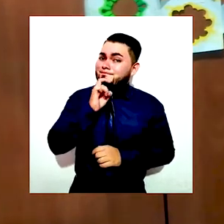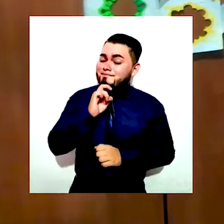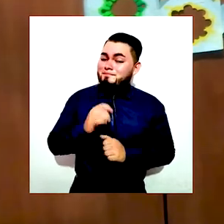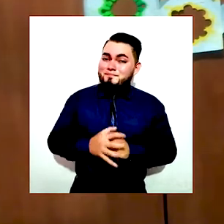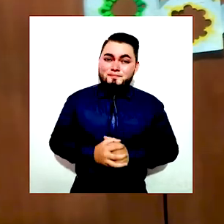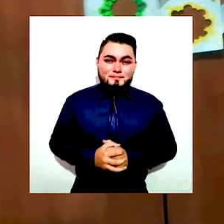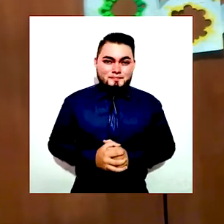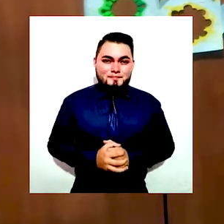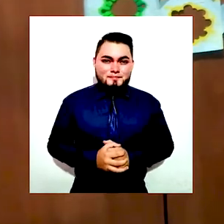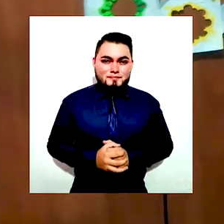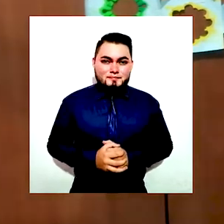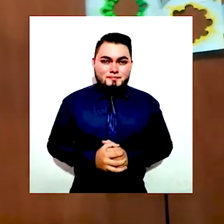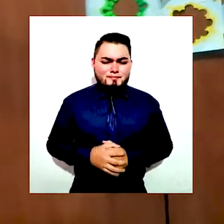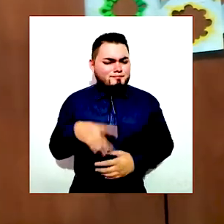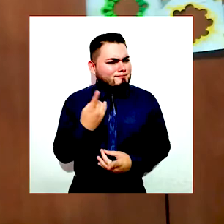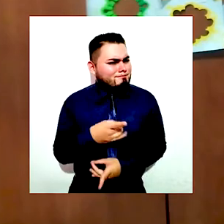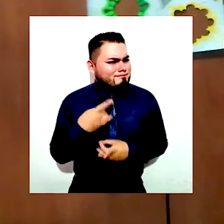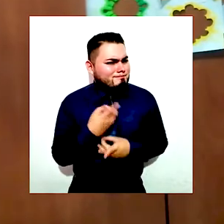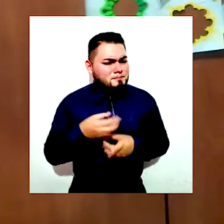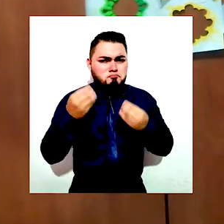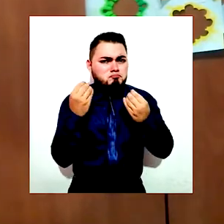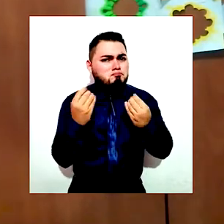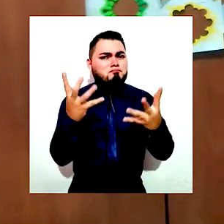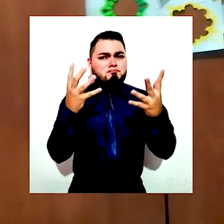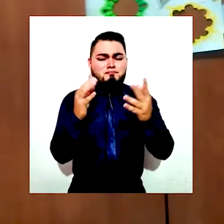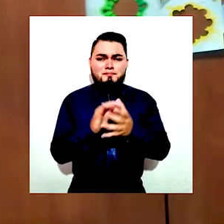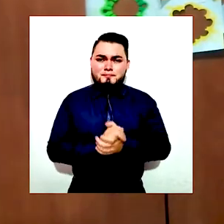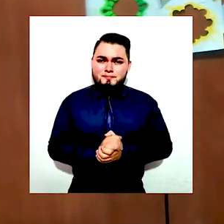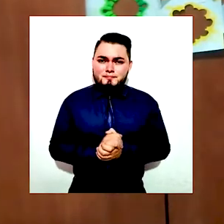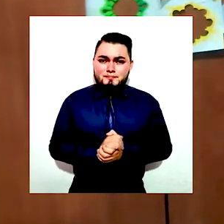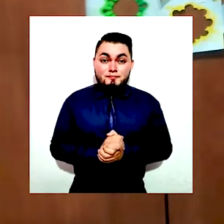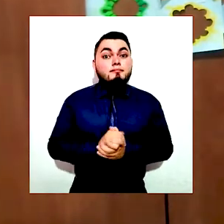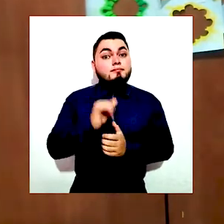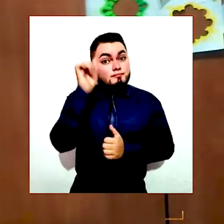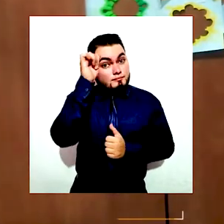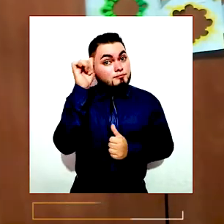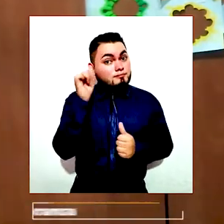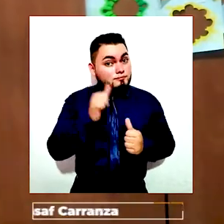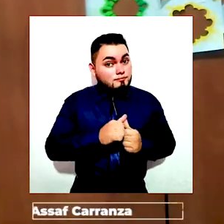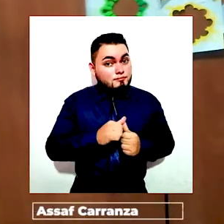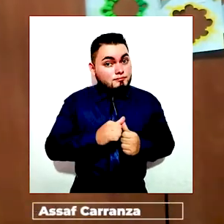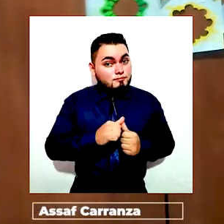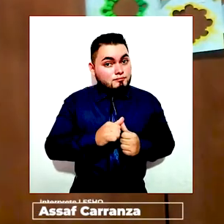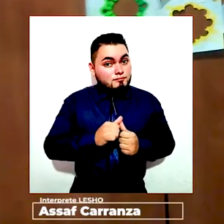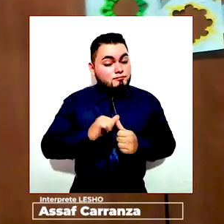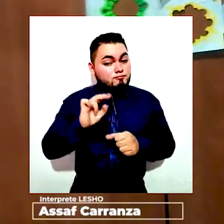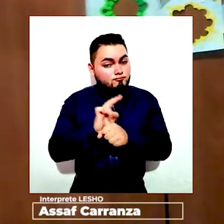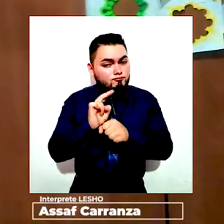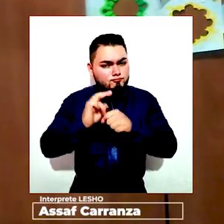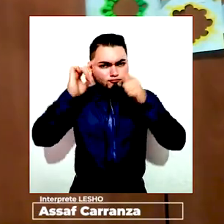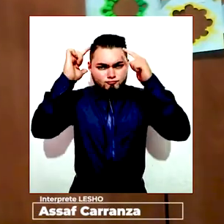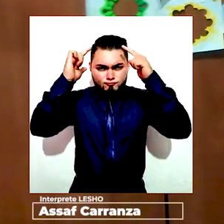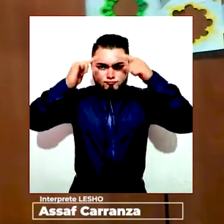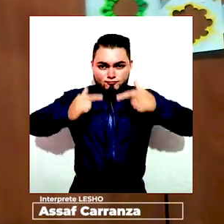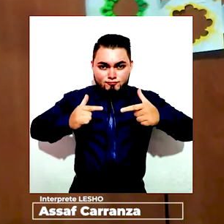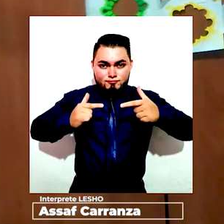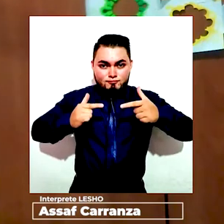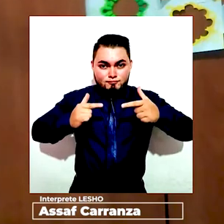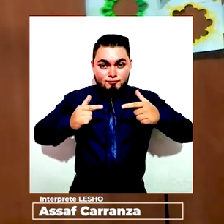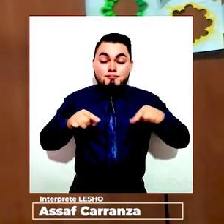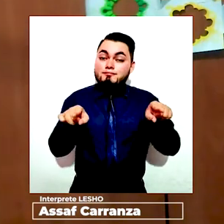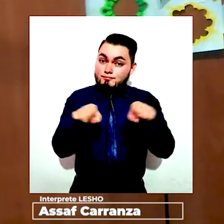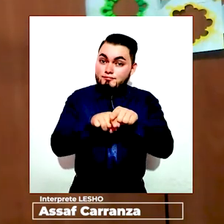que este. Diviértete mucho al hacerlo. Y recuerda, cuando utilices tu careta